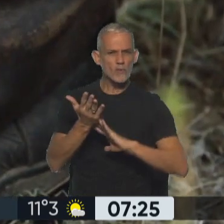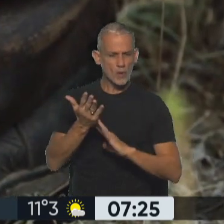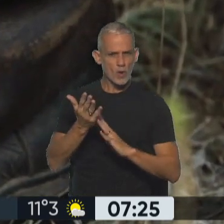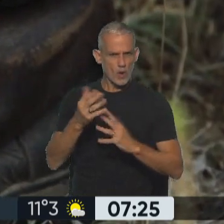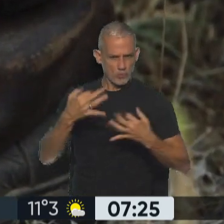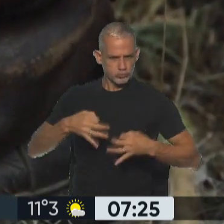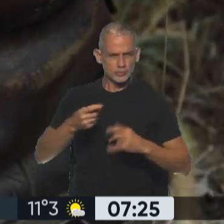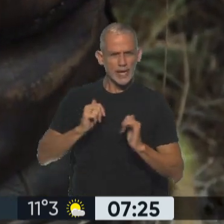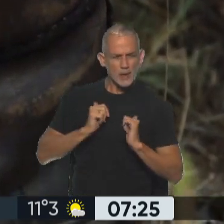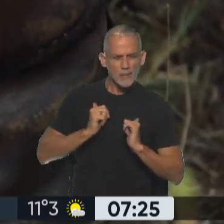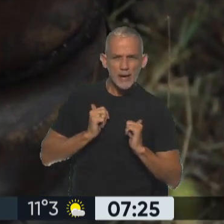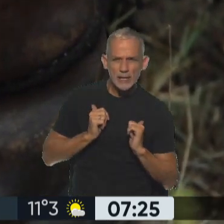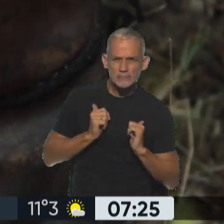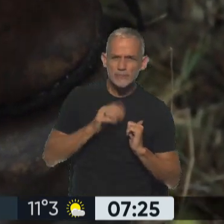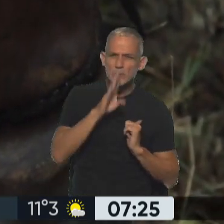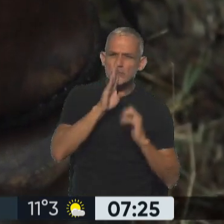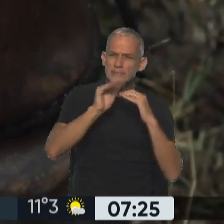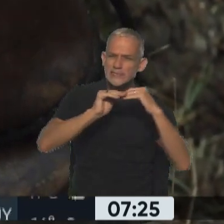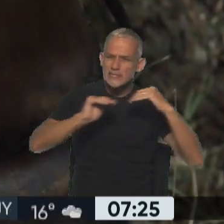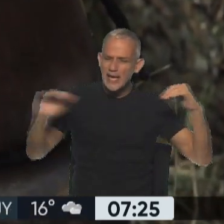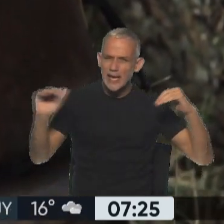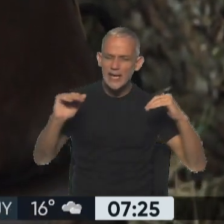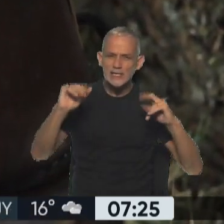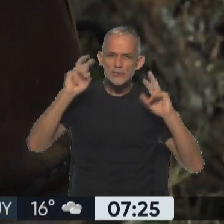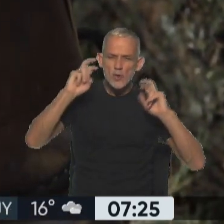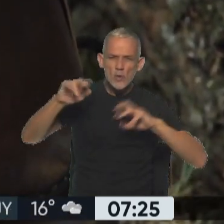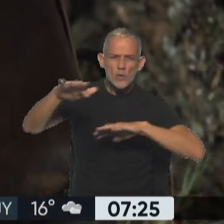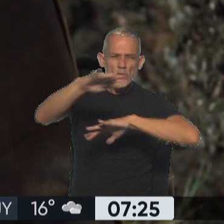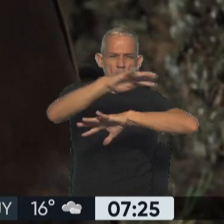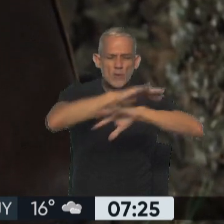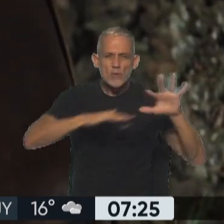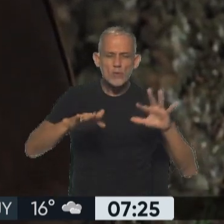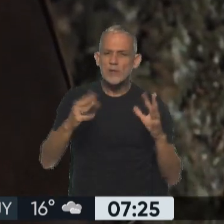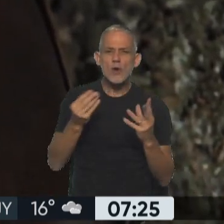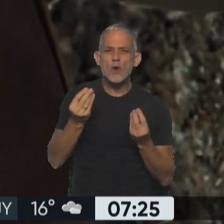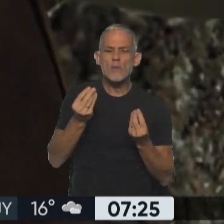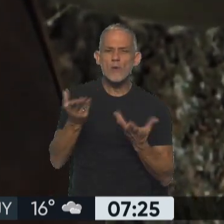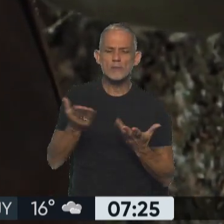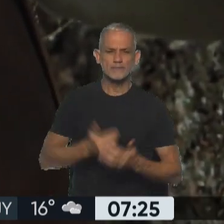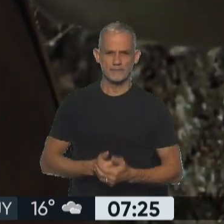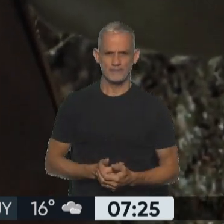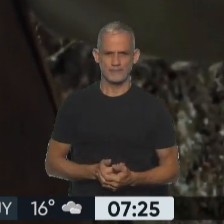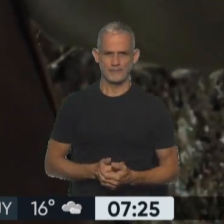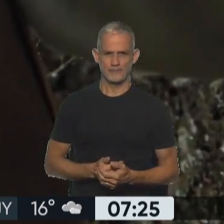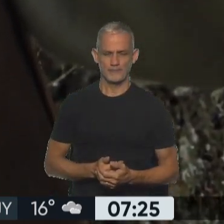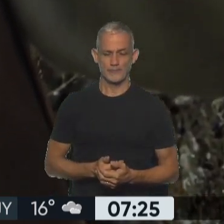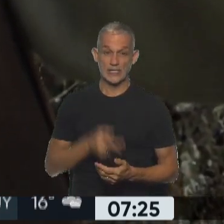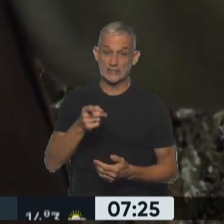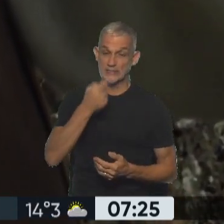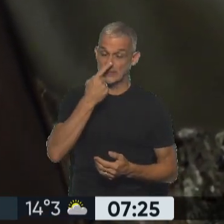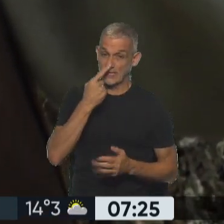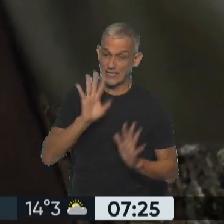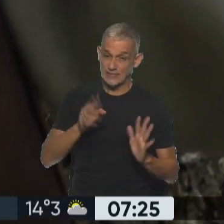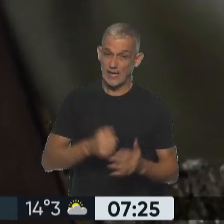esa espera ese silencio El ruido de la naturaleza Cómo fue trabajar todo eso y fue lo más